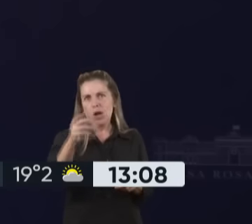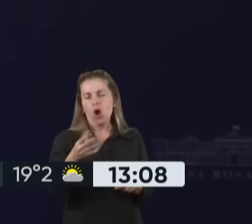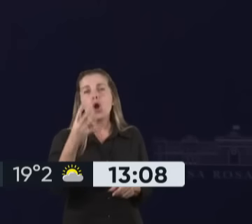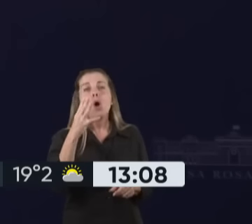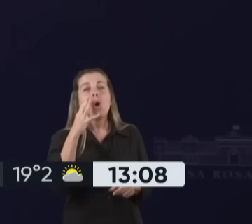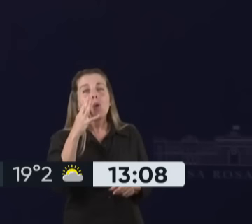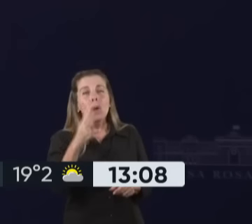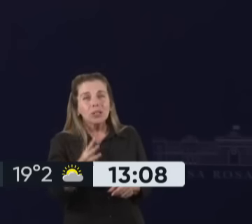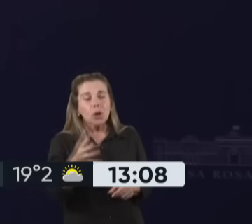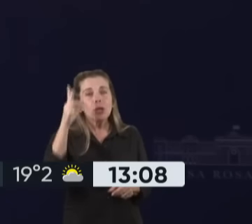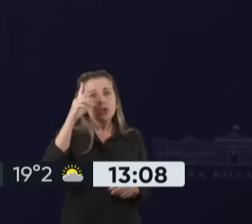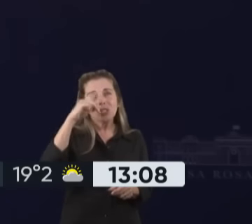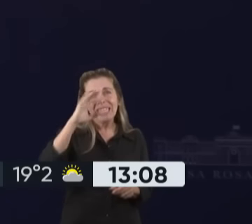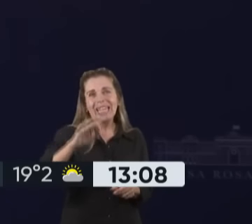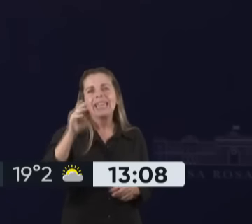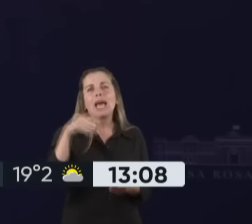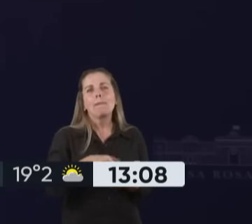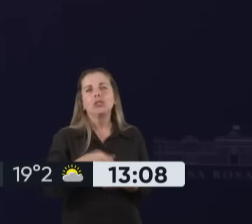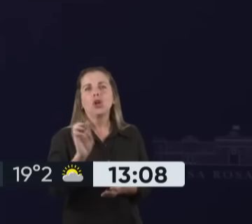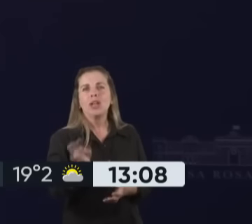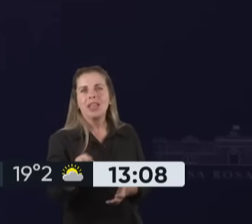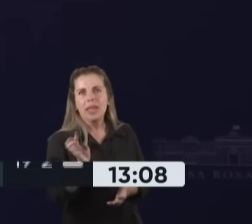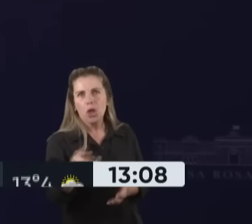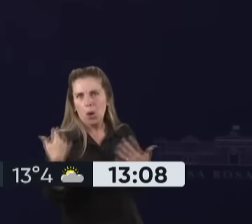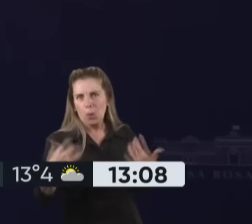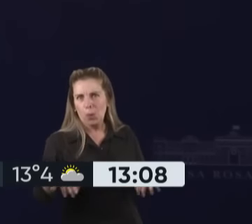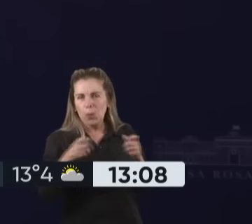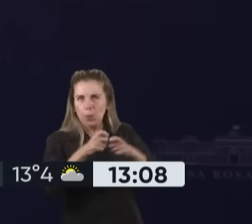4.870 millones de dólares en los primeros 10 meses del año, una suba del